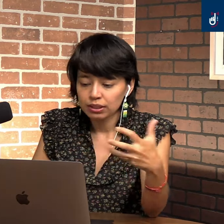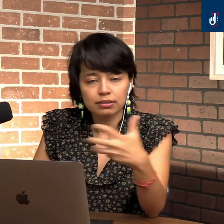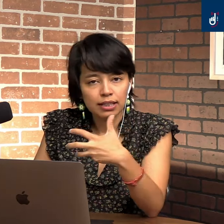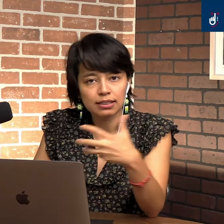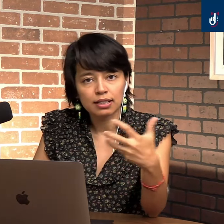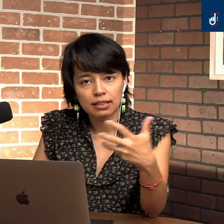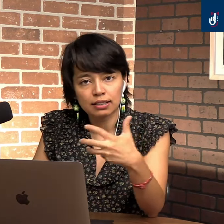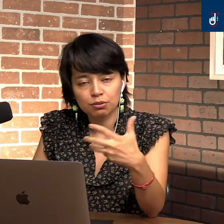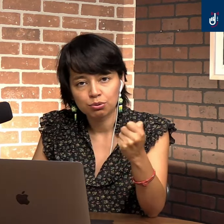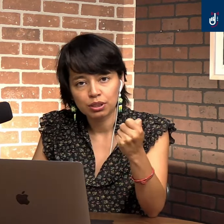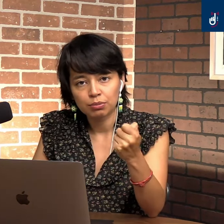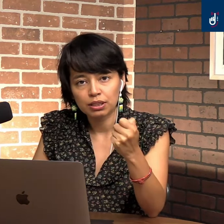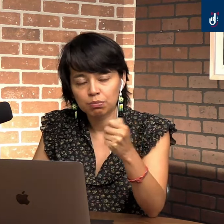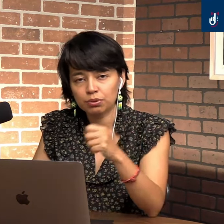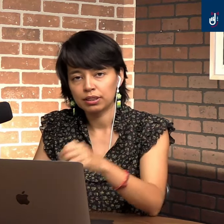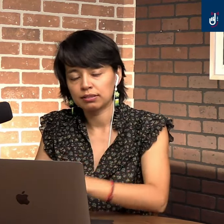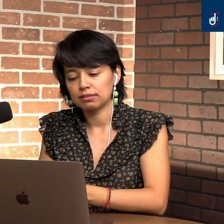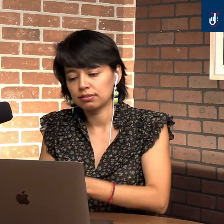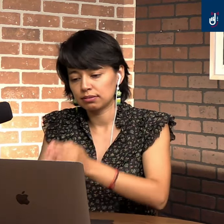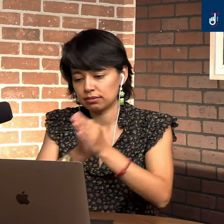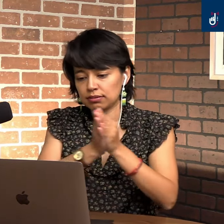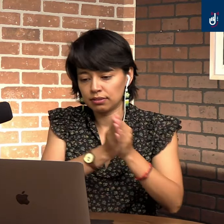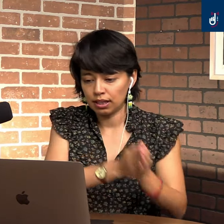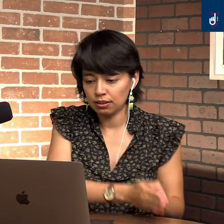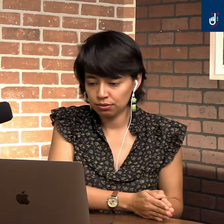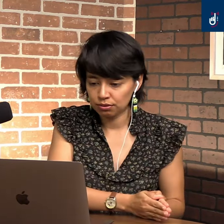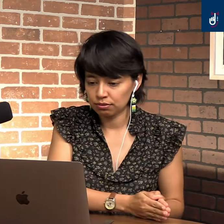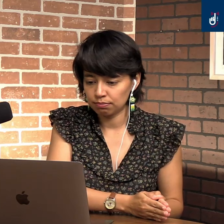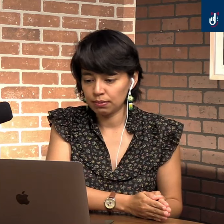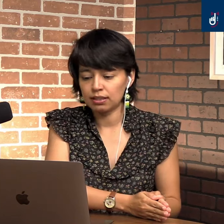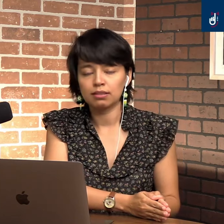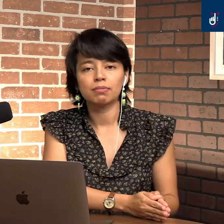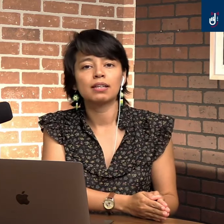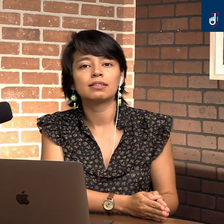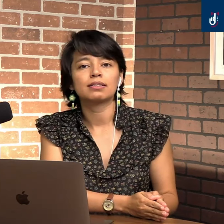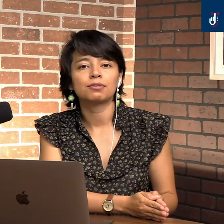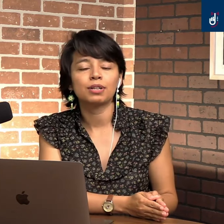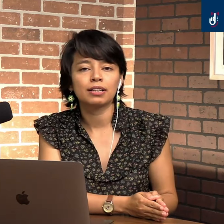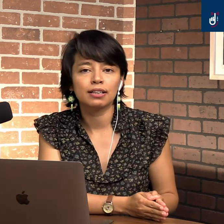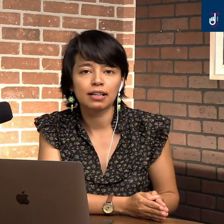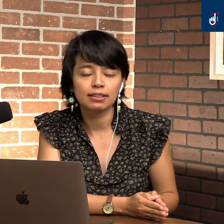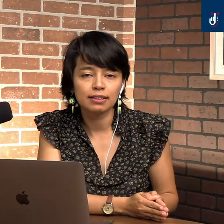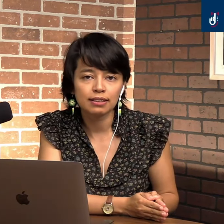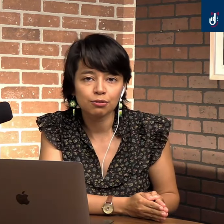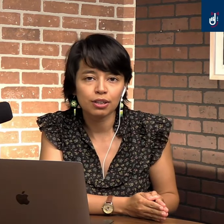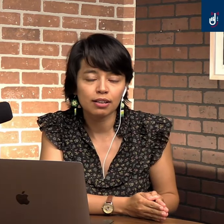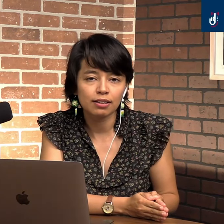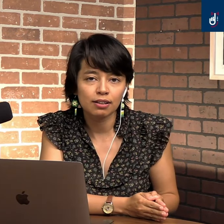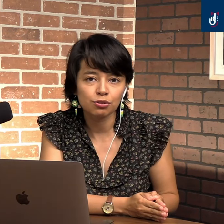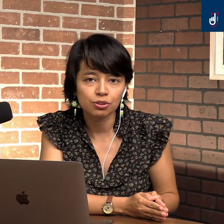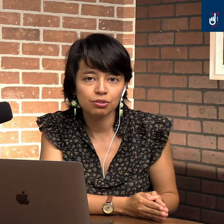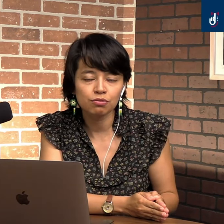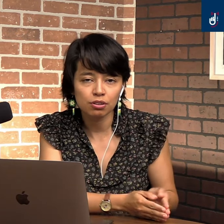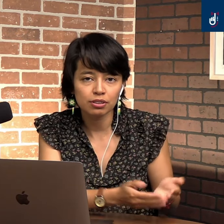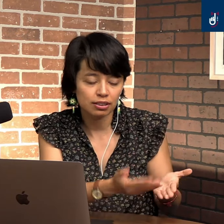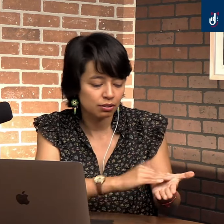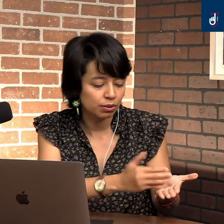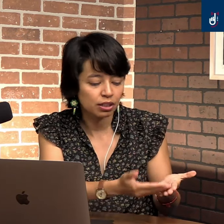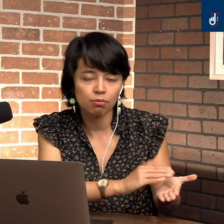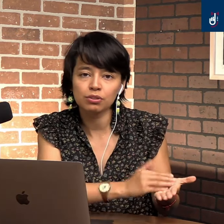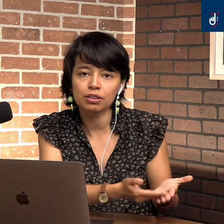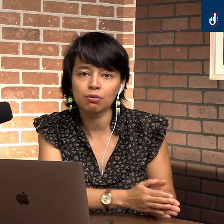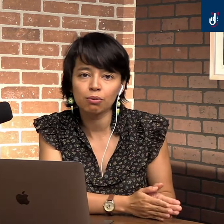comenzó a tensarse la relación justamente porque ellos, padres y madres, aseguran que la Sedena no quiere entregar 800 folios. Ya